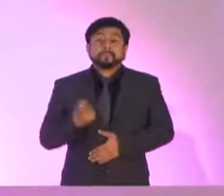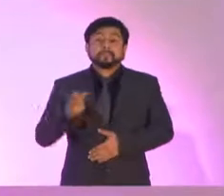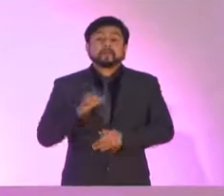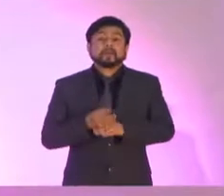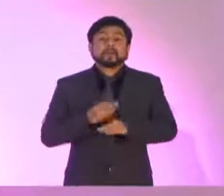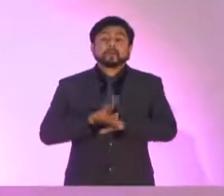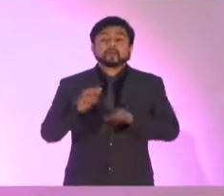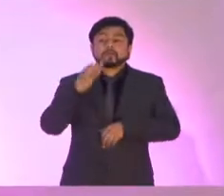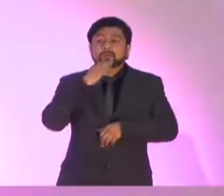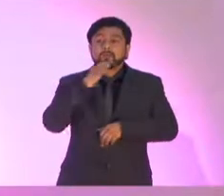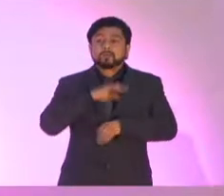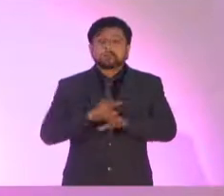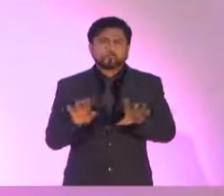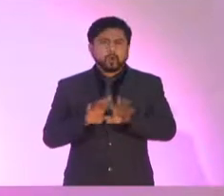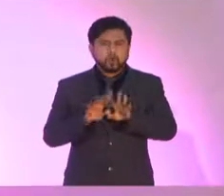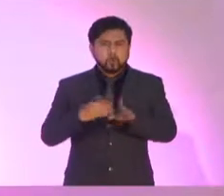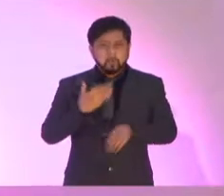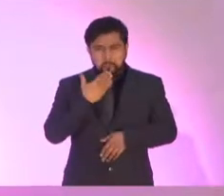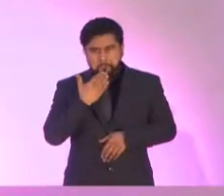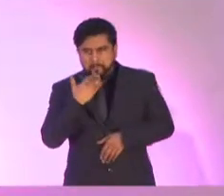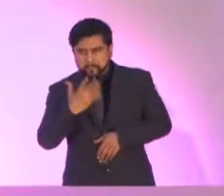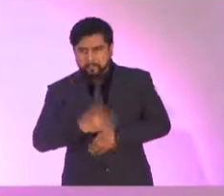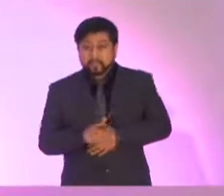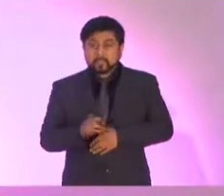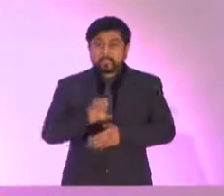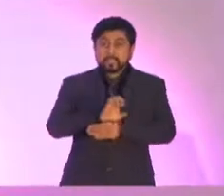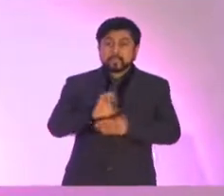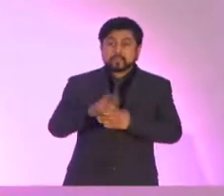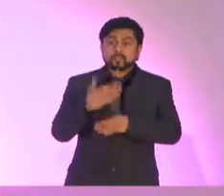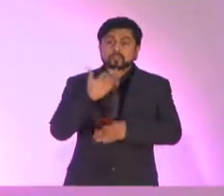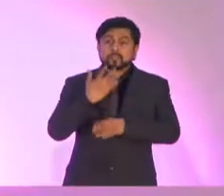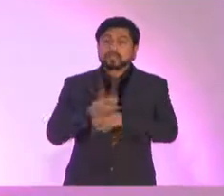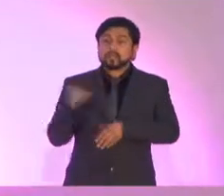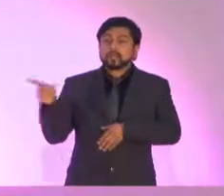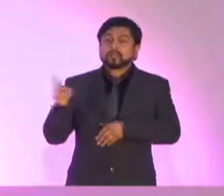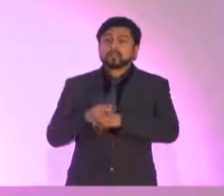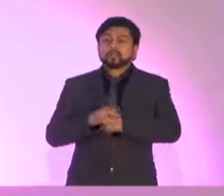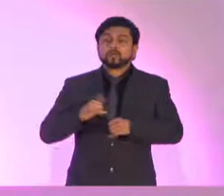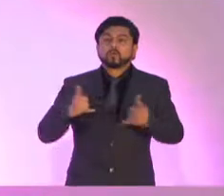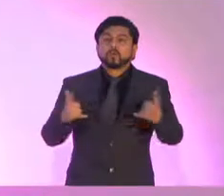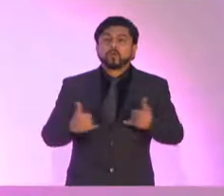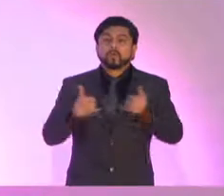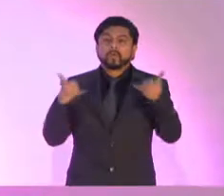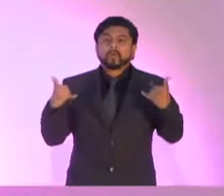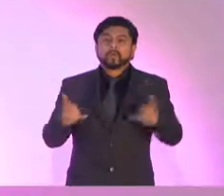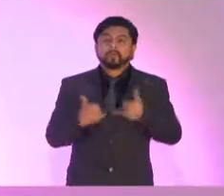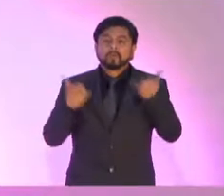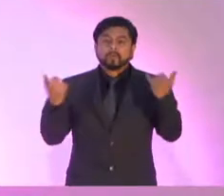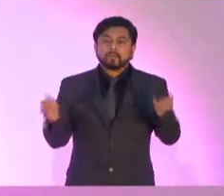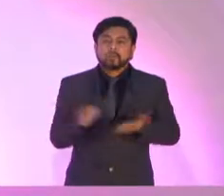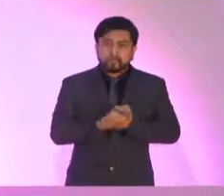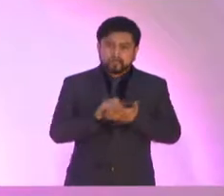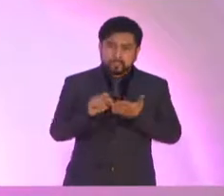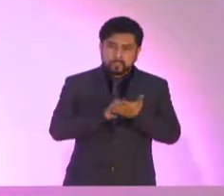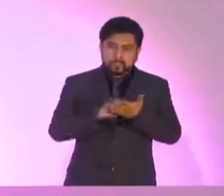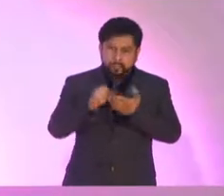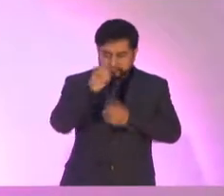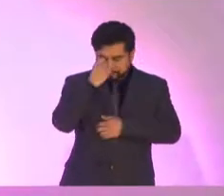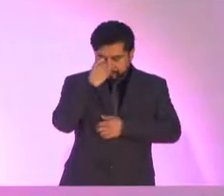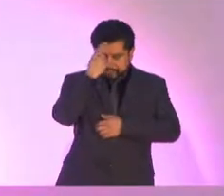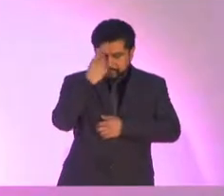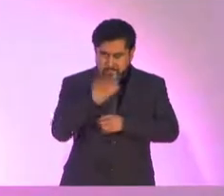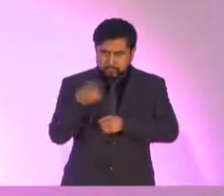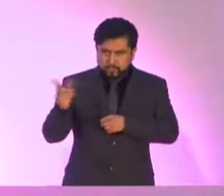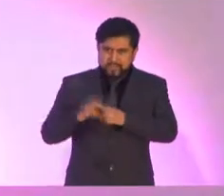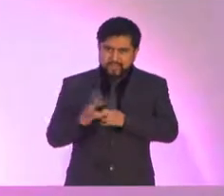un festejo muy, muy lindo. Entonces, pues bien, él es un joven escritor, entre otras cosas, que